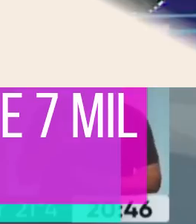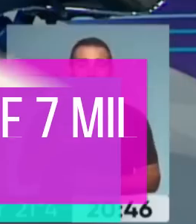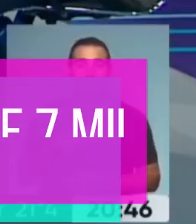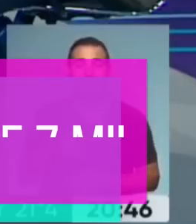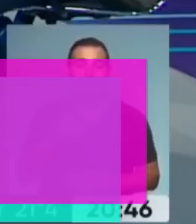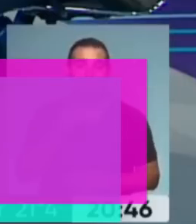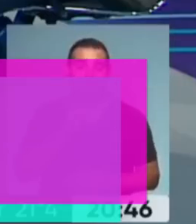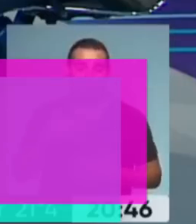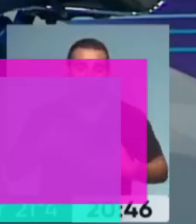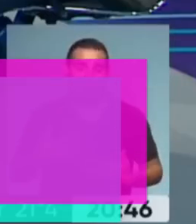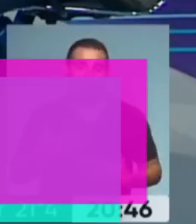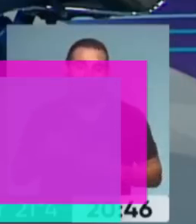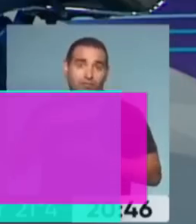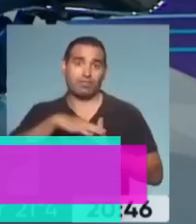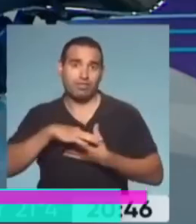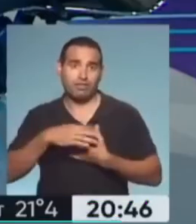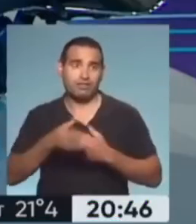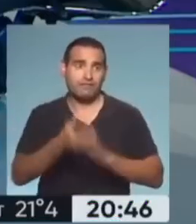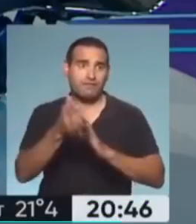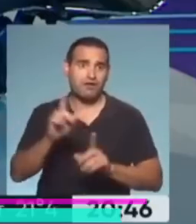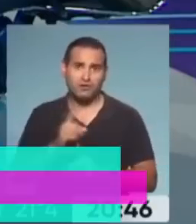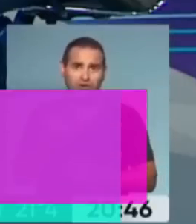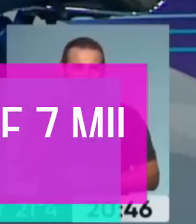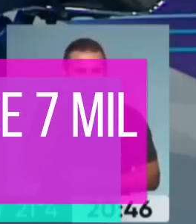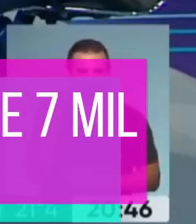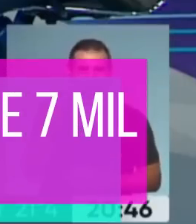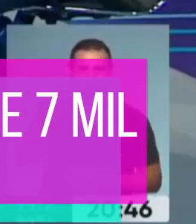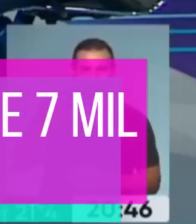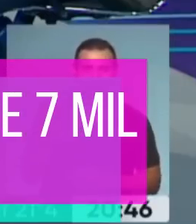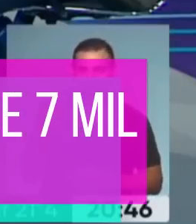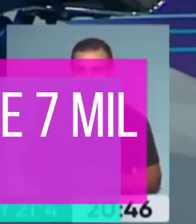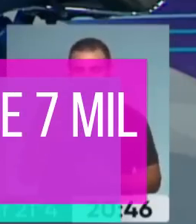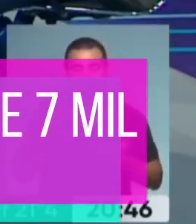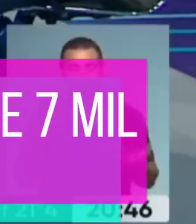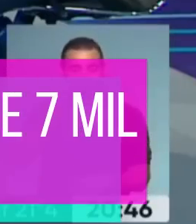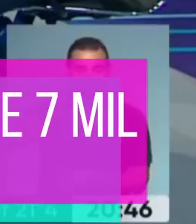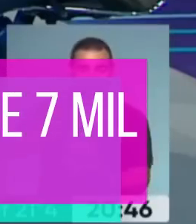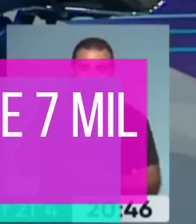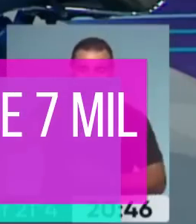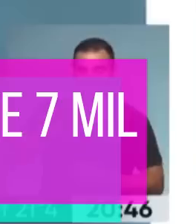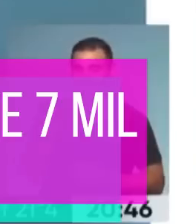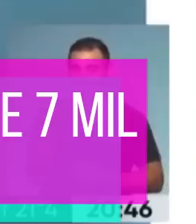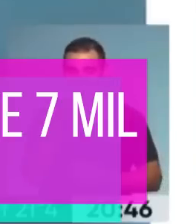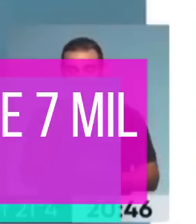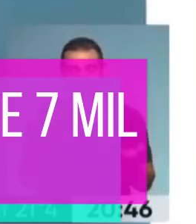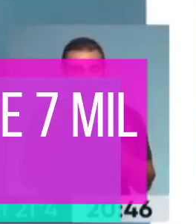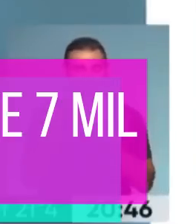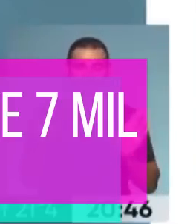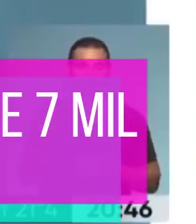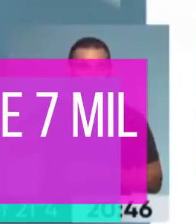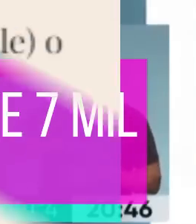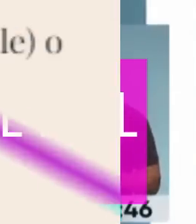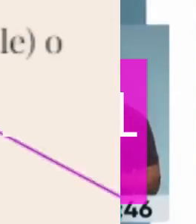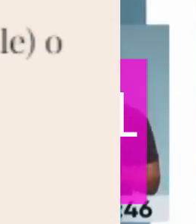sus casas. Solo te van a pedir una foto y el frente y el dorso de DNI. En el banco Superviel es casi